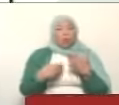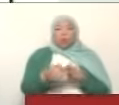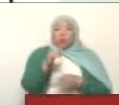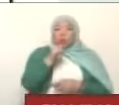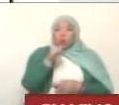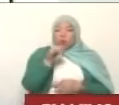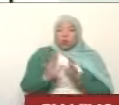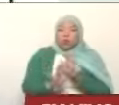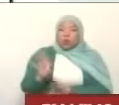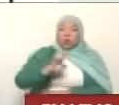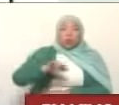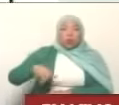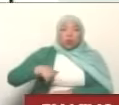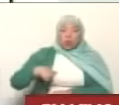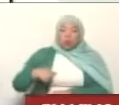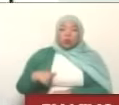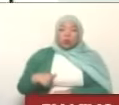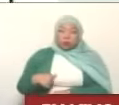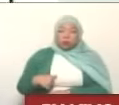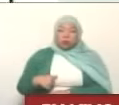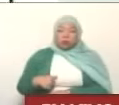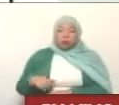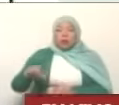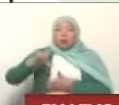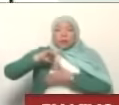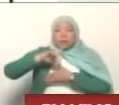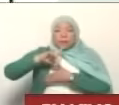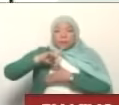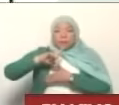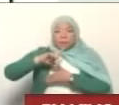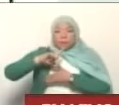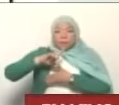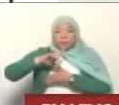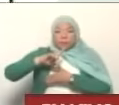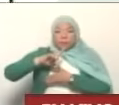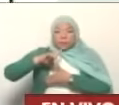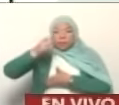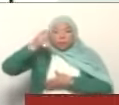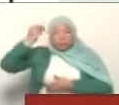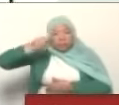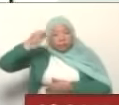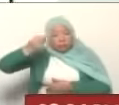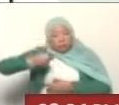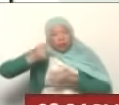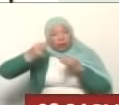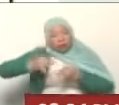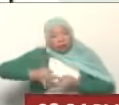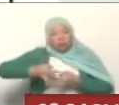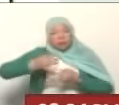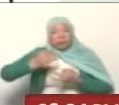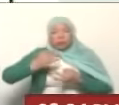la recolonización de América Latina. ¿Qué opina de esta? No, yo estoy seguro,